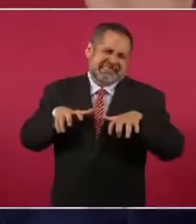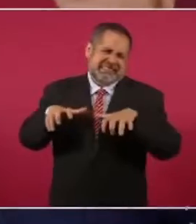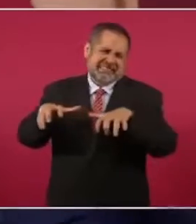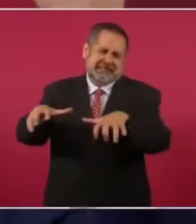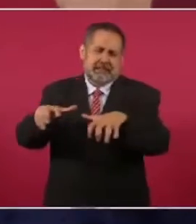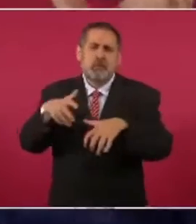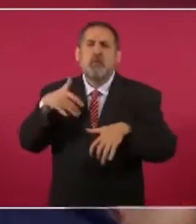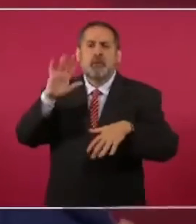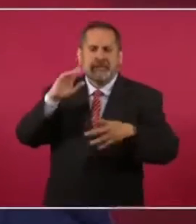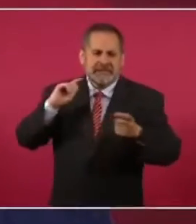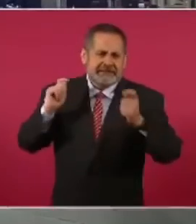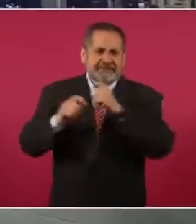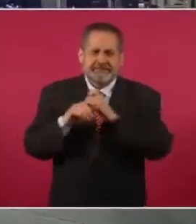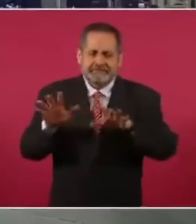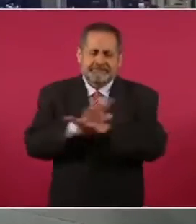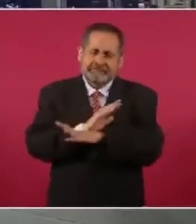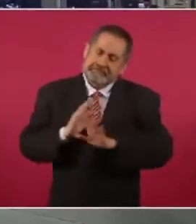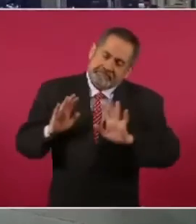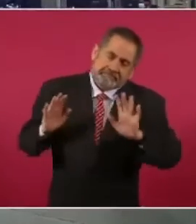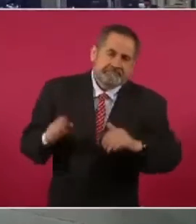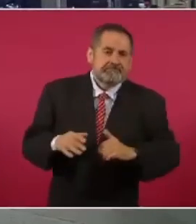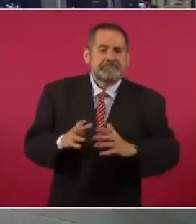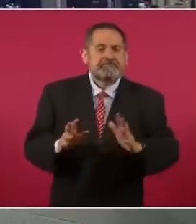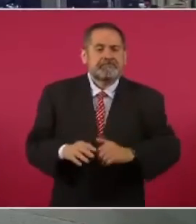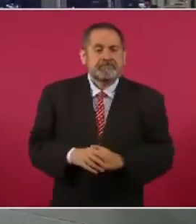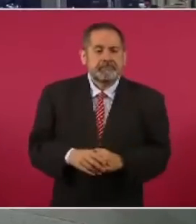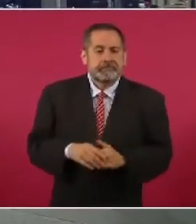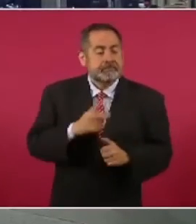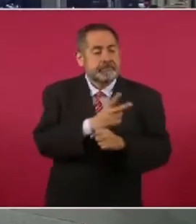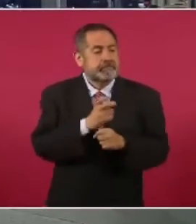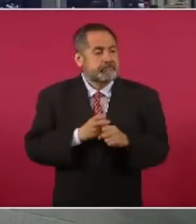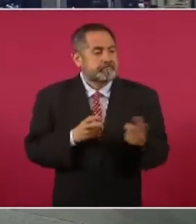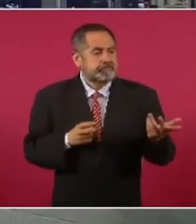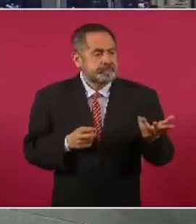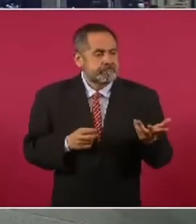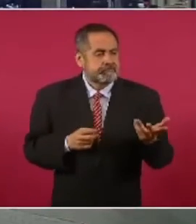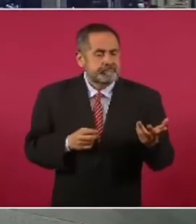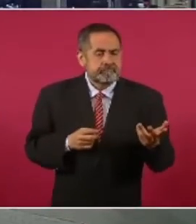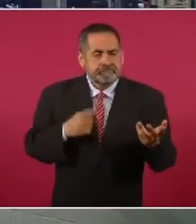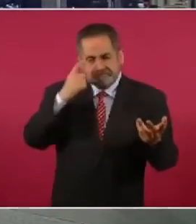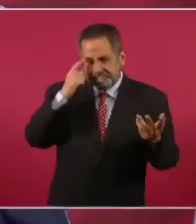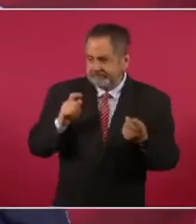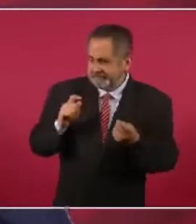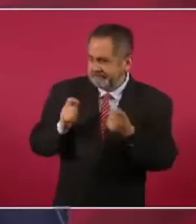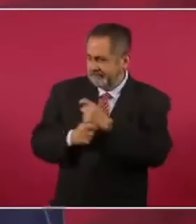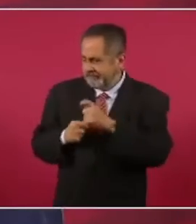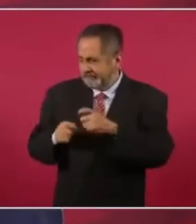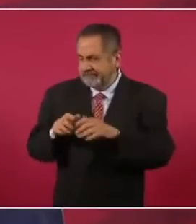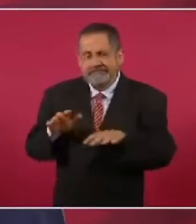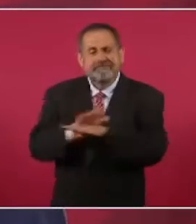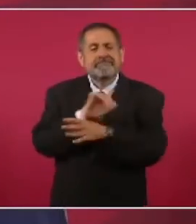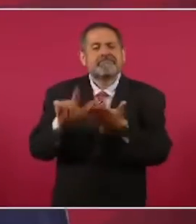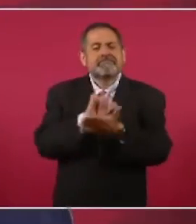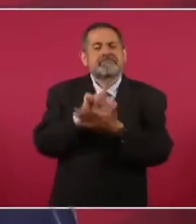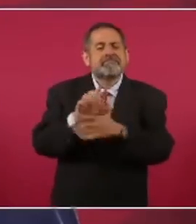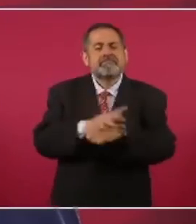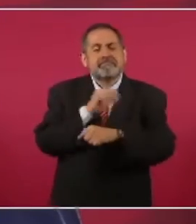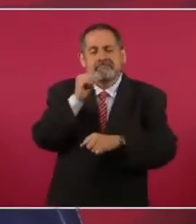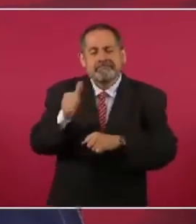hubiésemos cambiado las cosas, no se hubiese llevado a cabo la reforma energética.